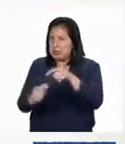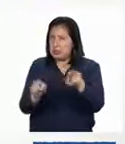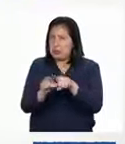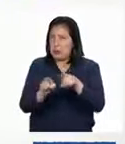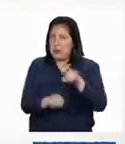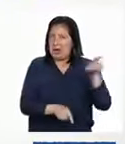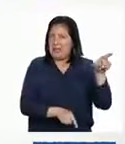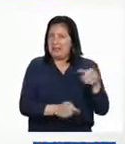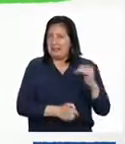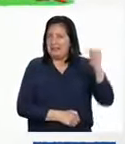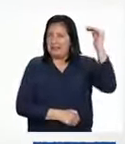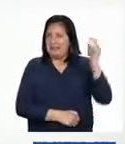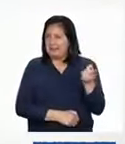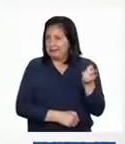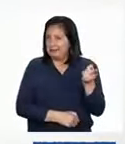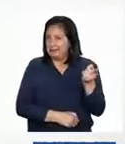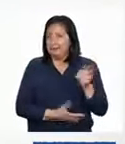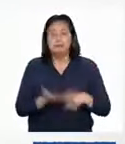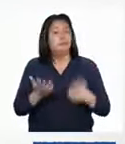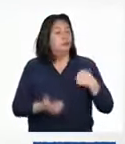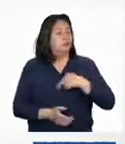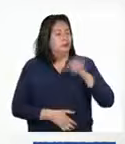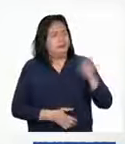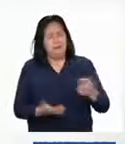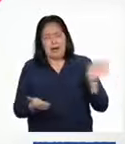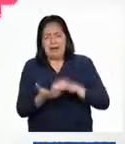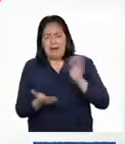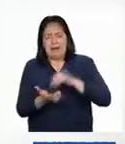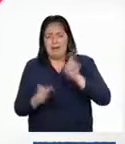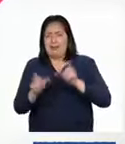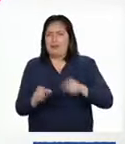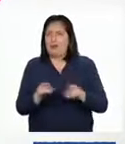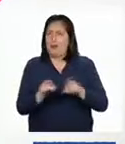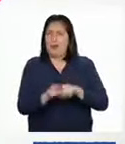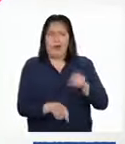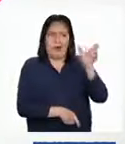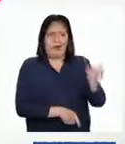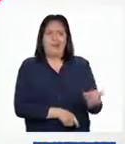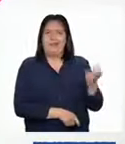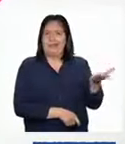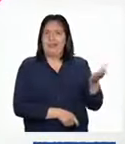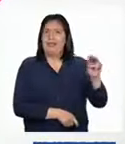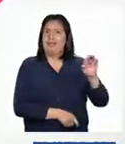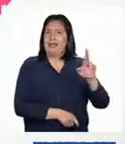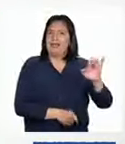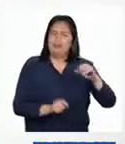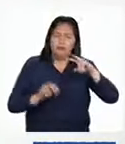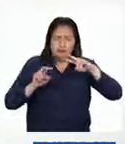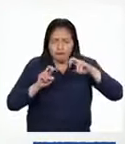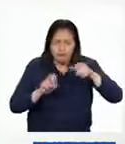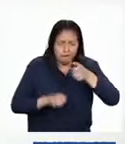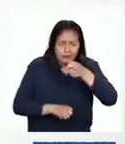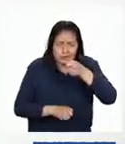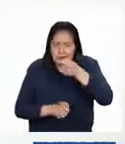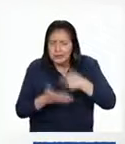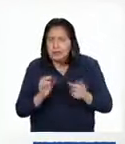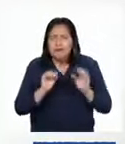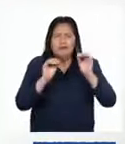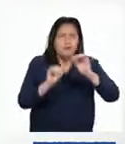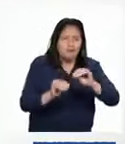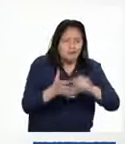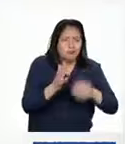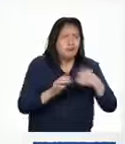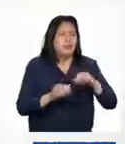como él cuando sean grandes? Necesitamos más personas como Marino Morikawa para que investiguen, apliquen sus